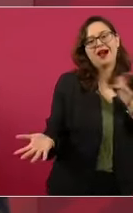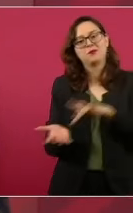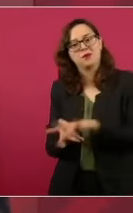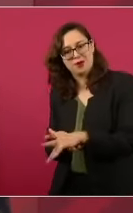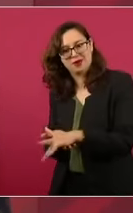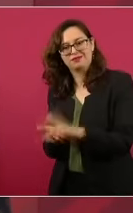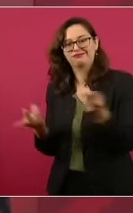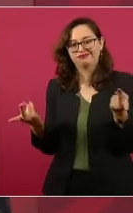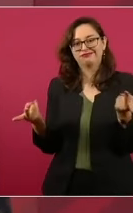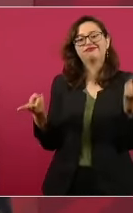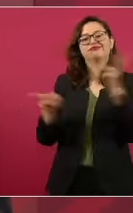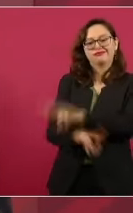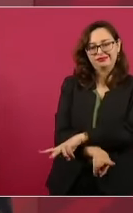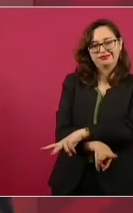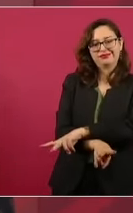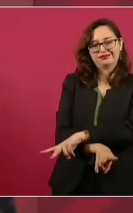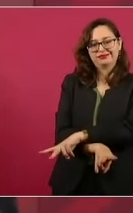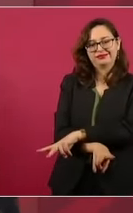O sea,